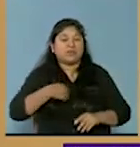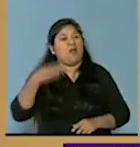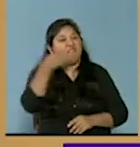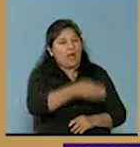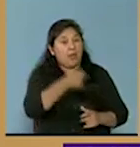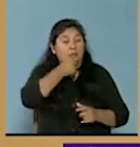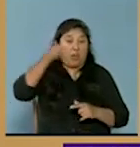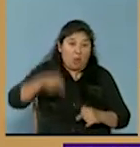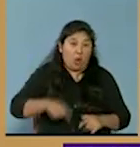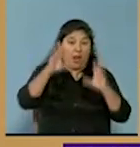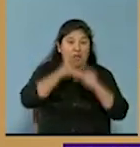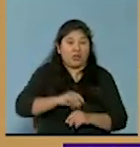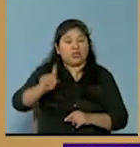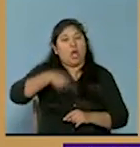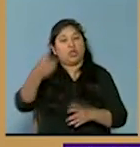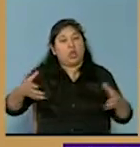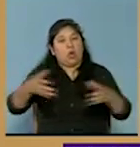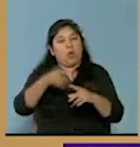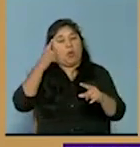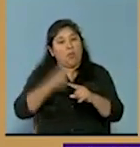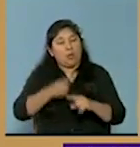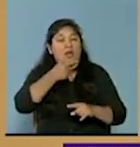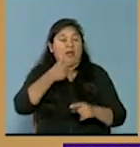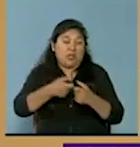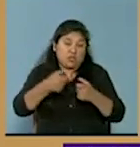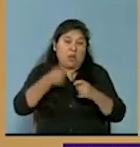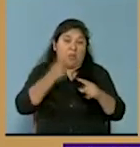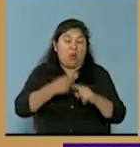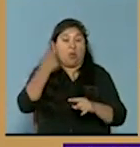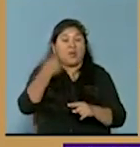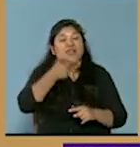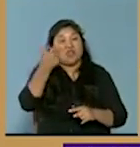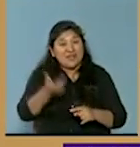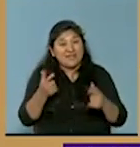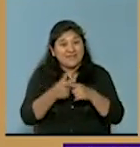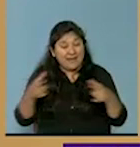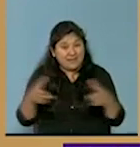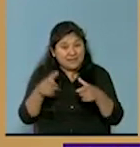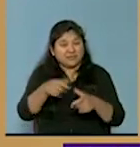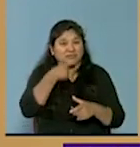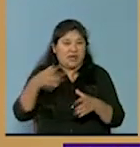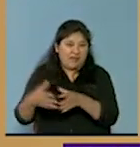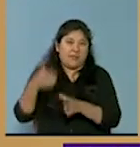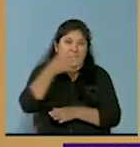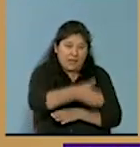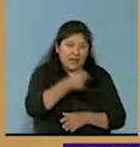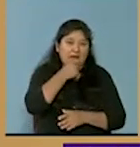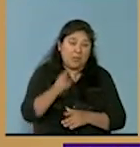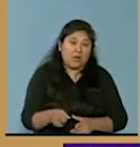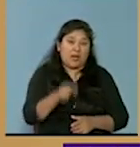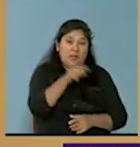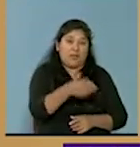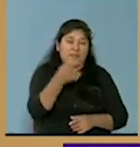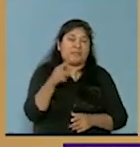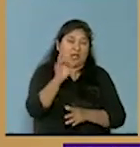porno sonrisa les avisamos a ellos los cuales encarece a personas claro por qué bueno sufrió un hecho de violencia en la zona de la vieja terminal la